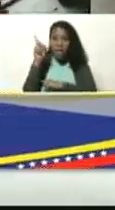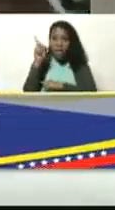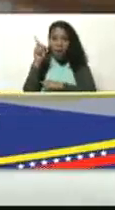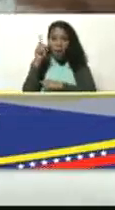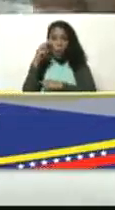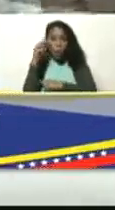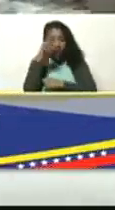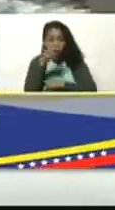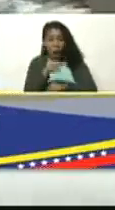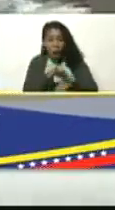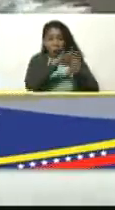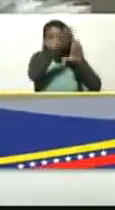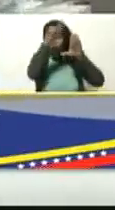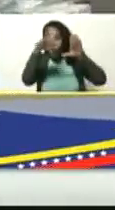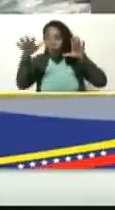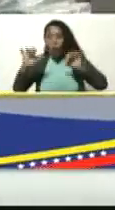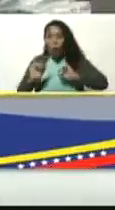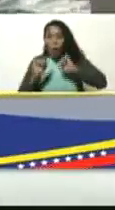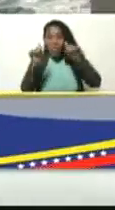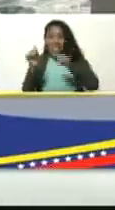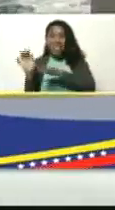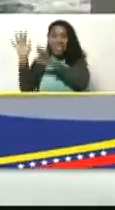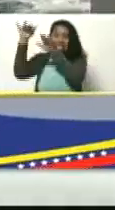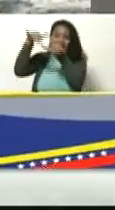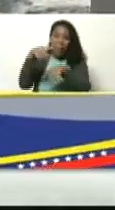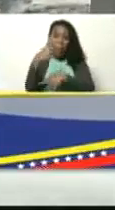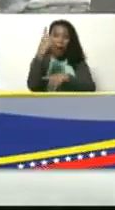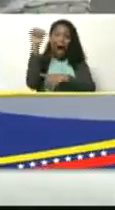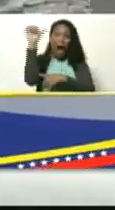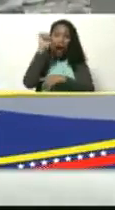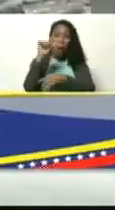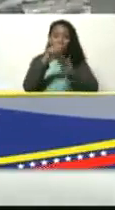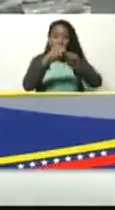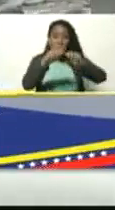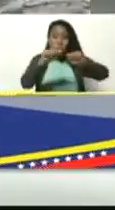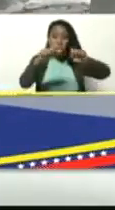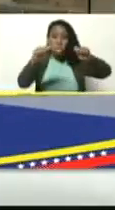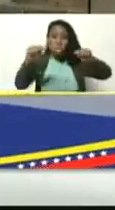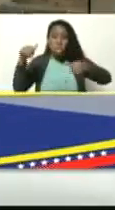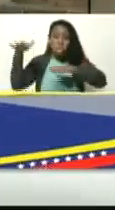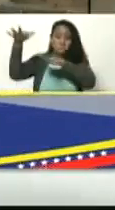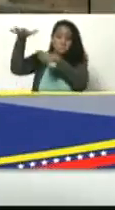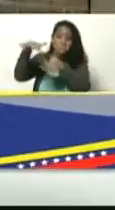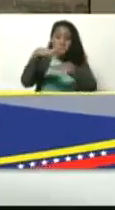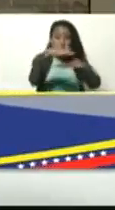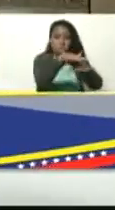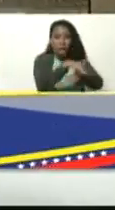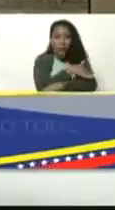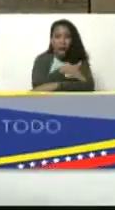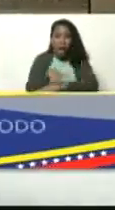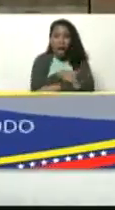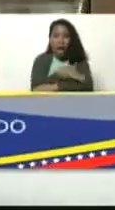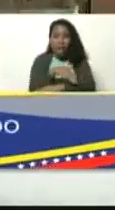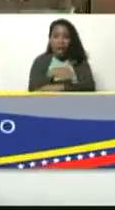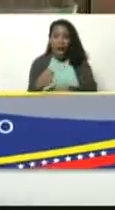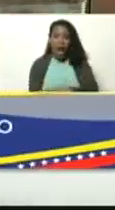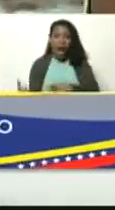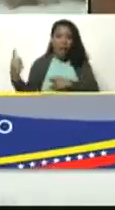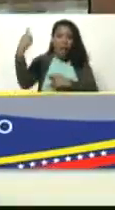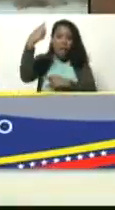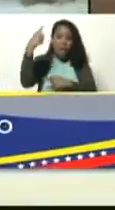de la montaña hasta que comenzaron a llegar las primeras aguas llenas de barro a la urbanización del Castaño en la parte de